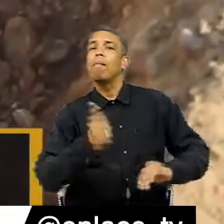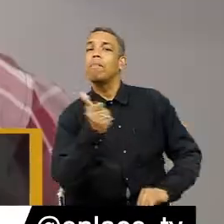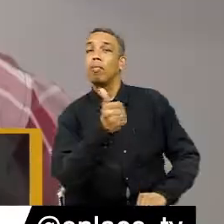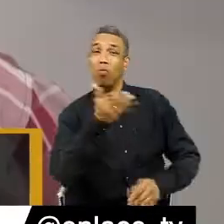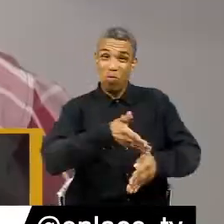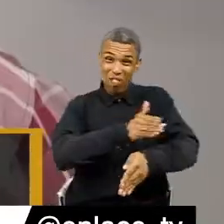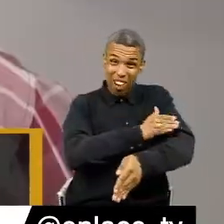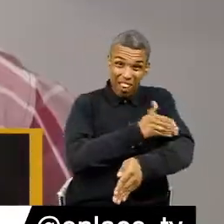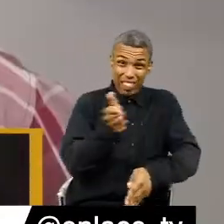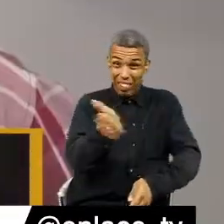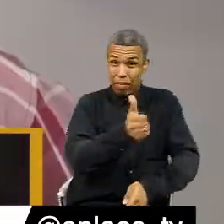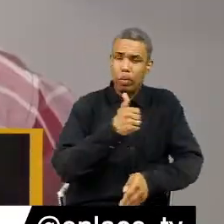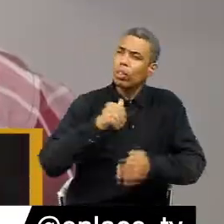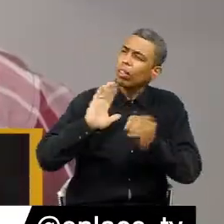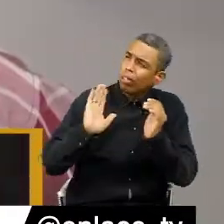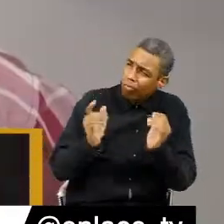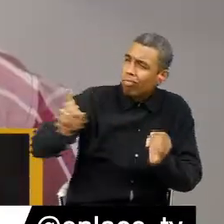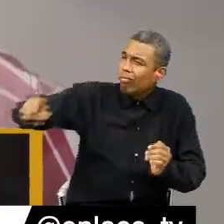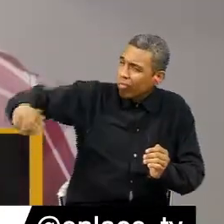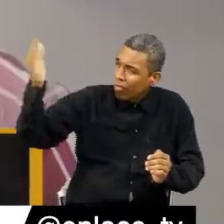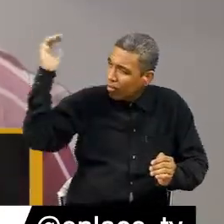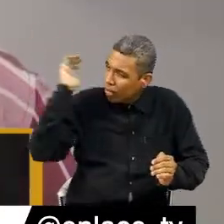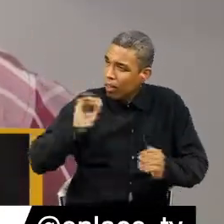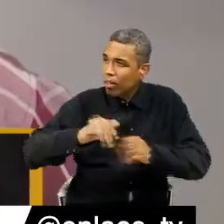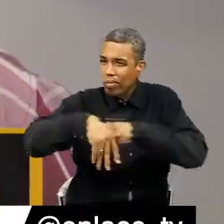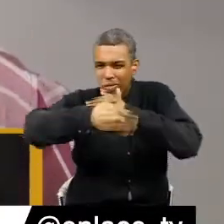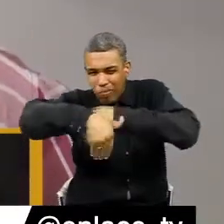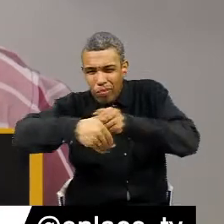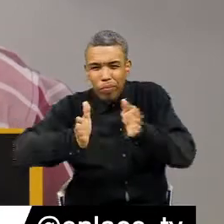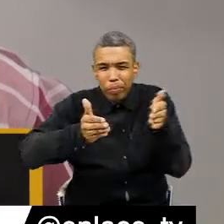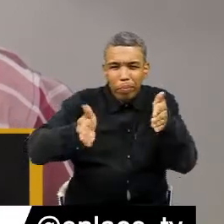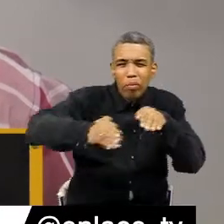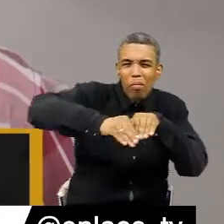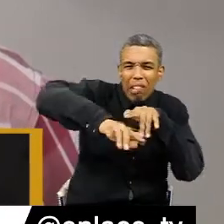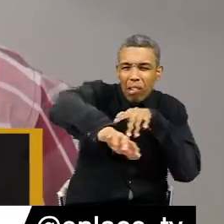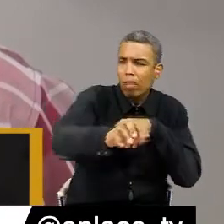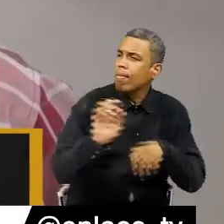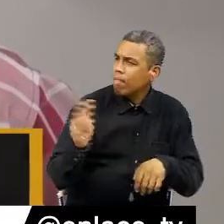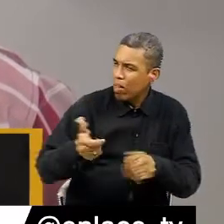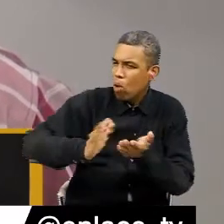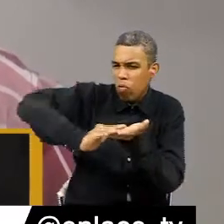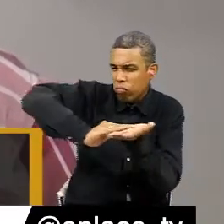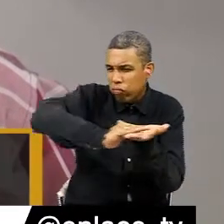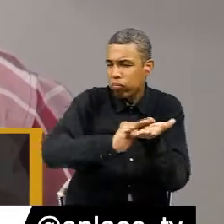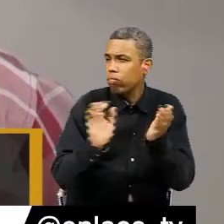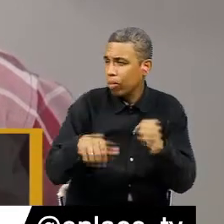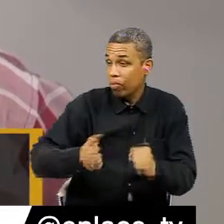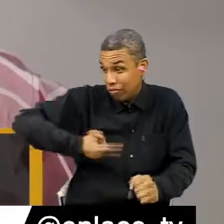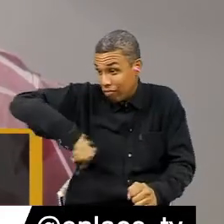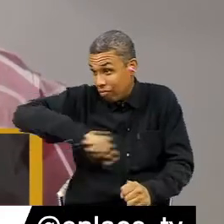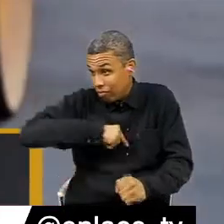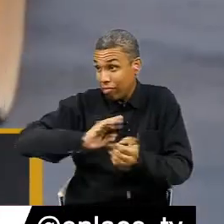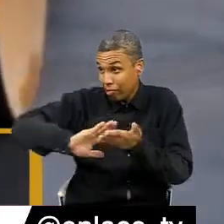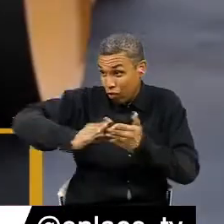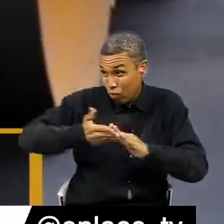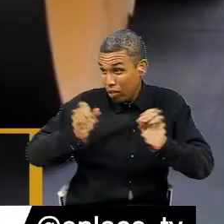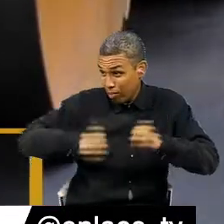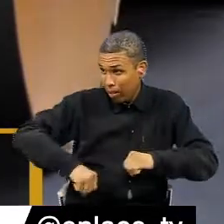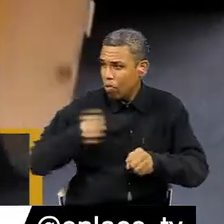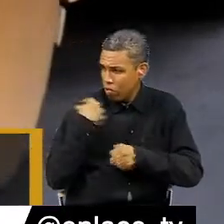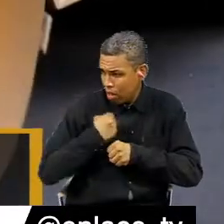es un proceso de socialización. Inicialmente la misma comunidad hacen unos pedidos y se hace un acuerdo con ellos en los